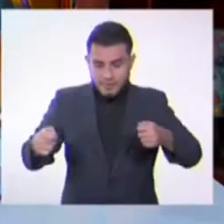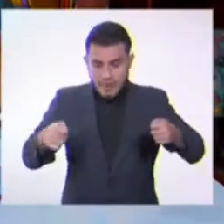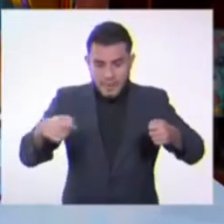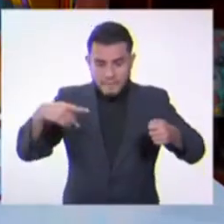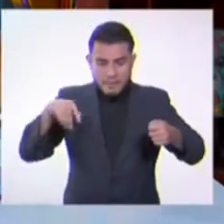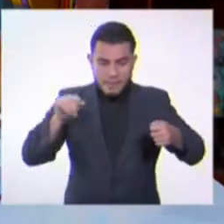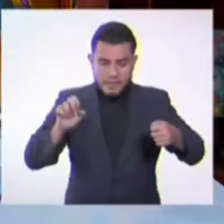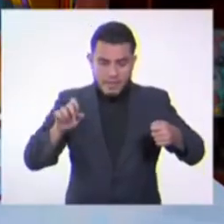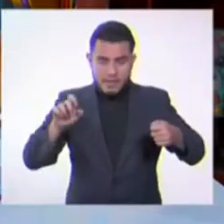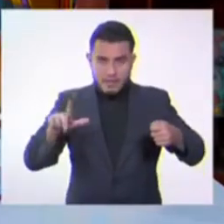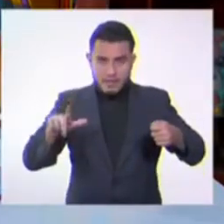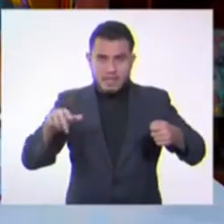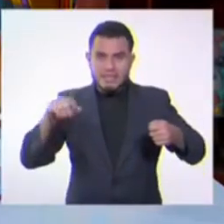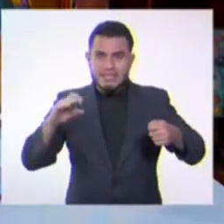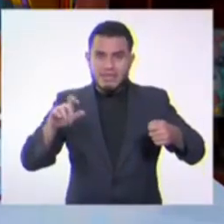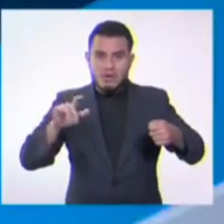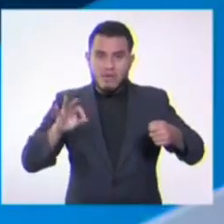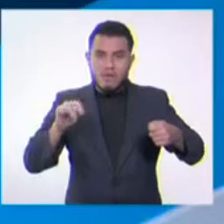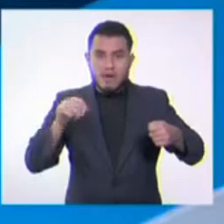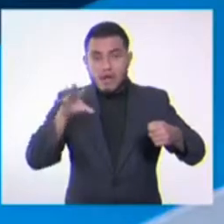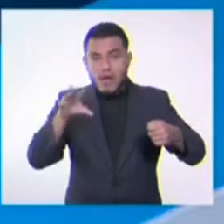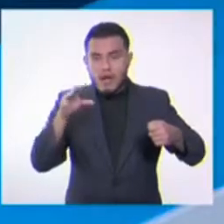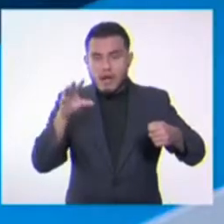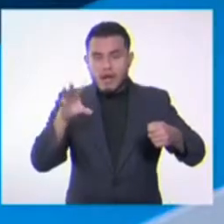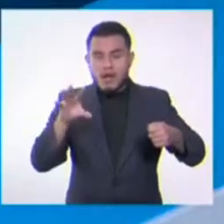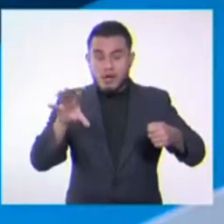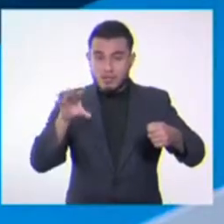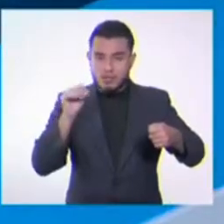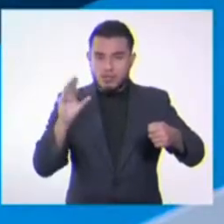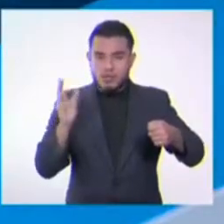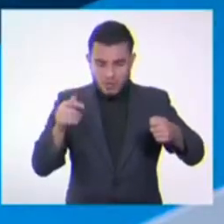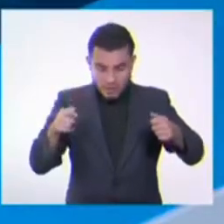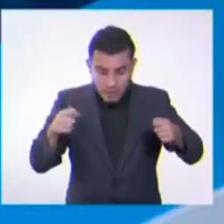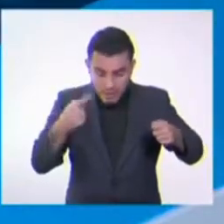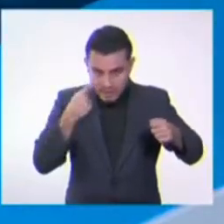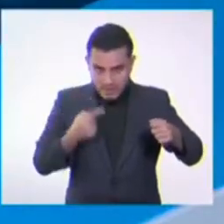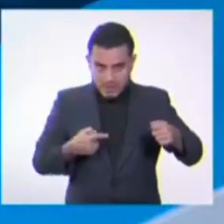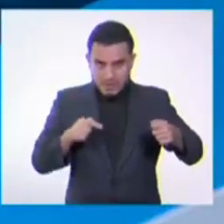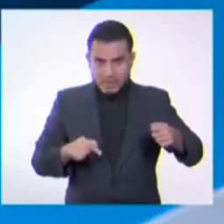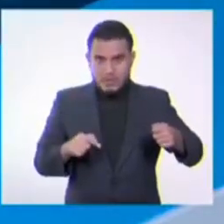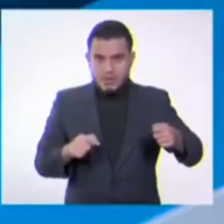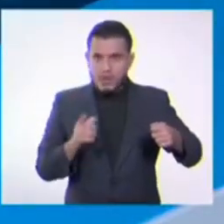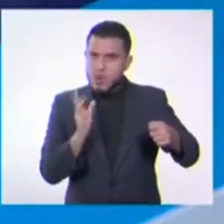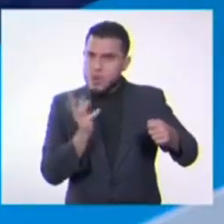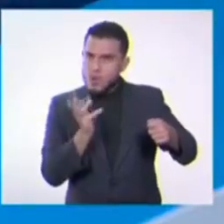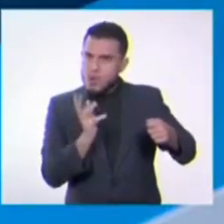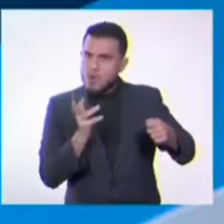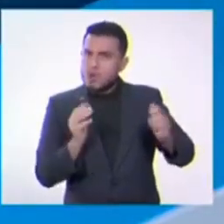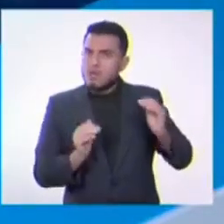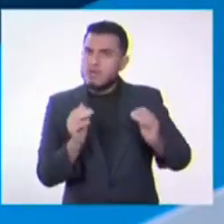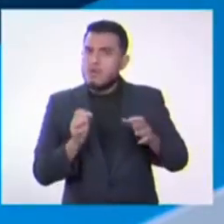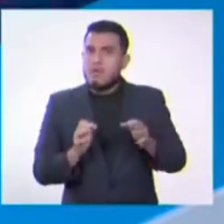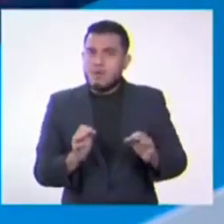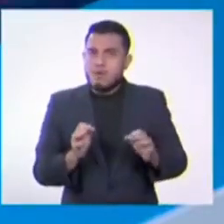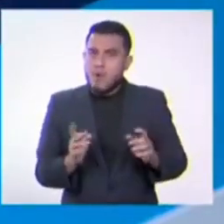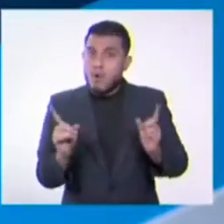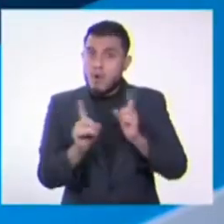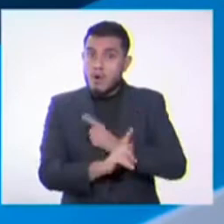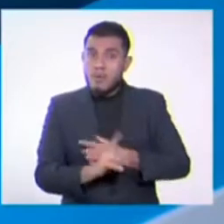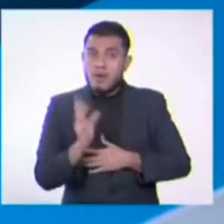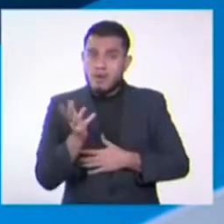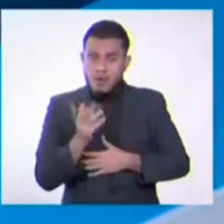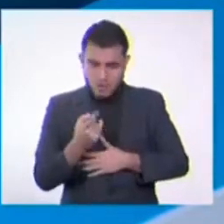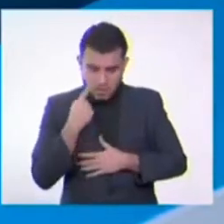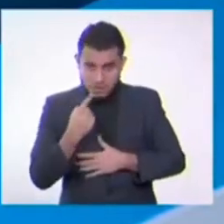celofán de color azul, observa lo que ocurre. ¿Se ven los colores de igual manera o cambiaron los